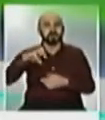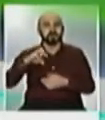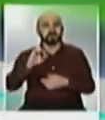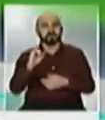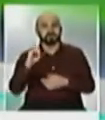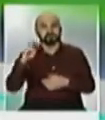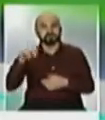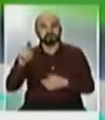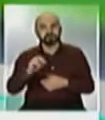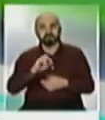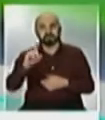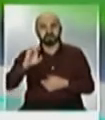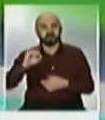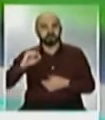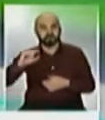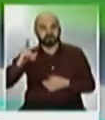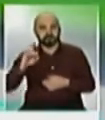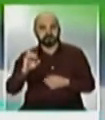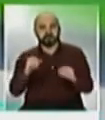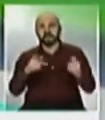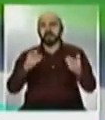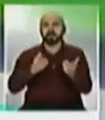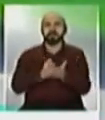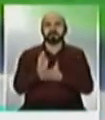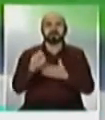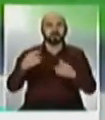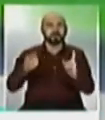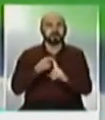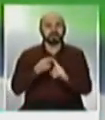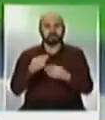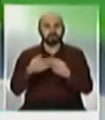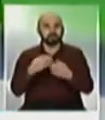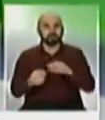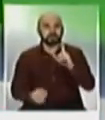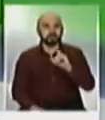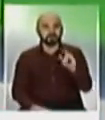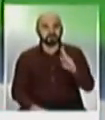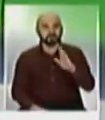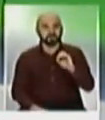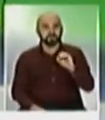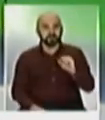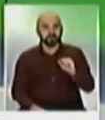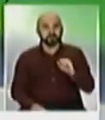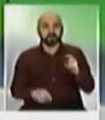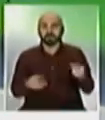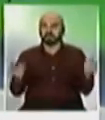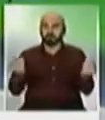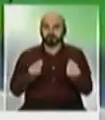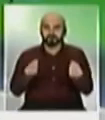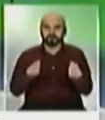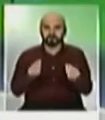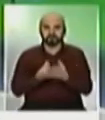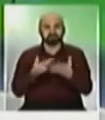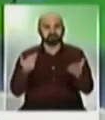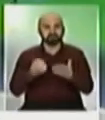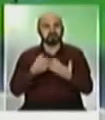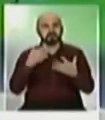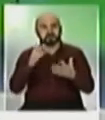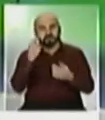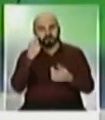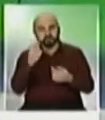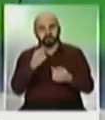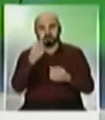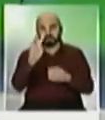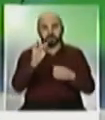miércoles comienza la etapa de Portugal, de Lisboa, que tendrá un partido diario a las 3 de la tarde de cuartos de final. Bueno, resulta que se conocieron dos